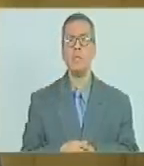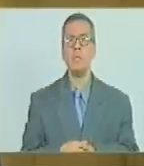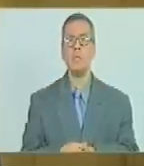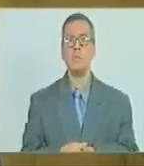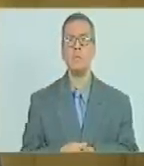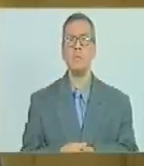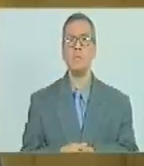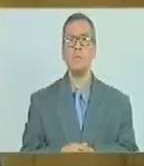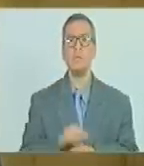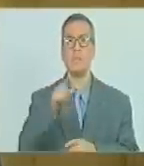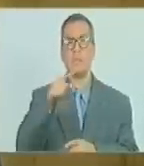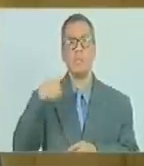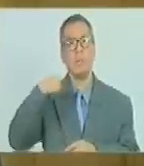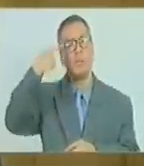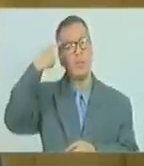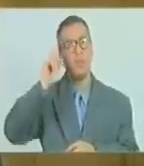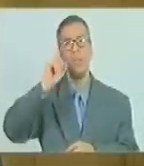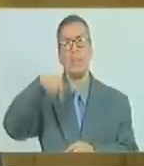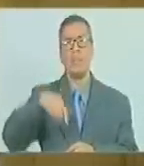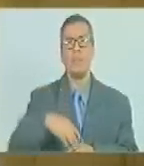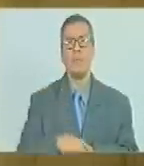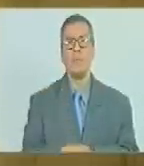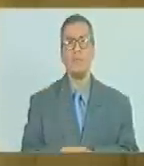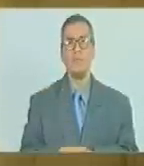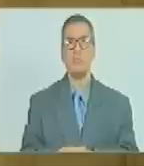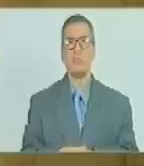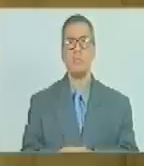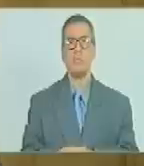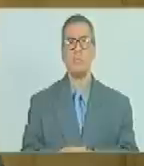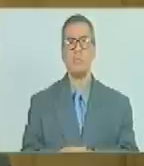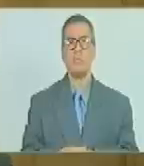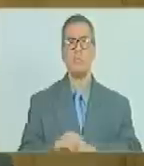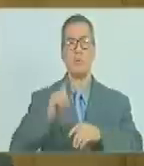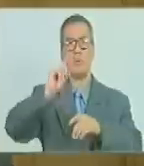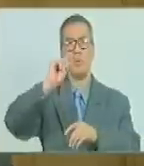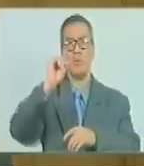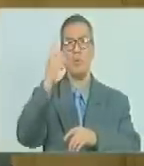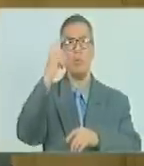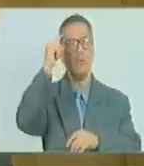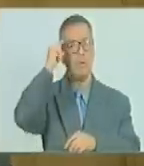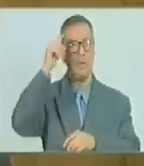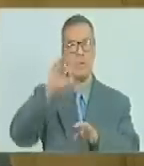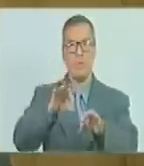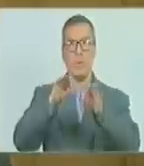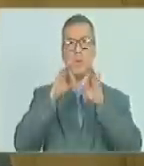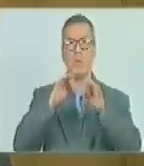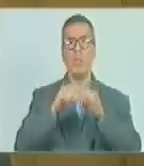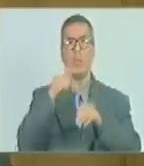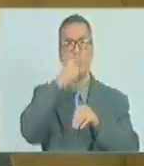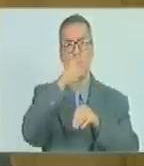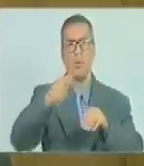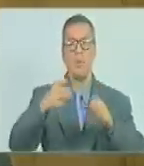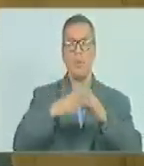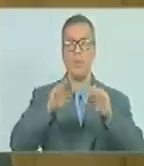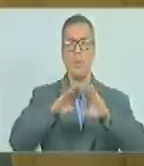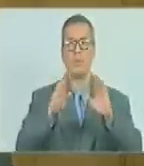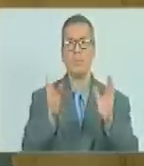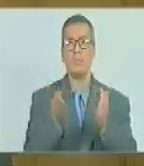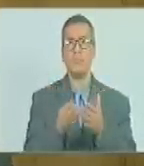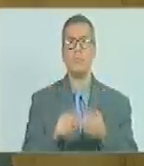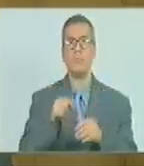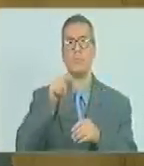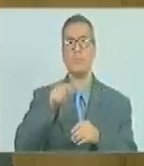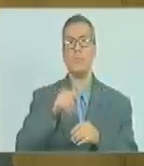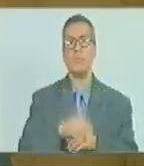y me parece también que es un día especial para los pueblos del mundo.